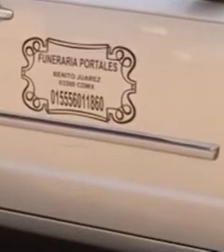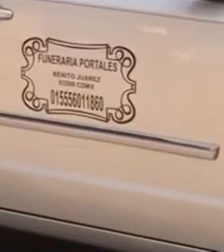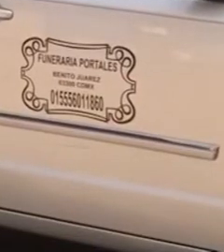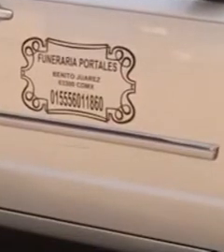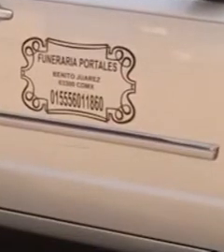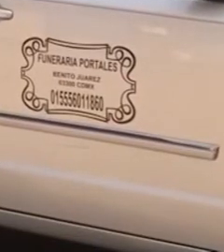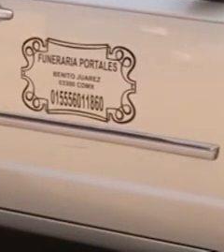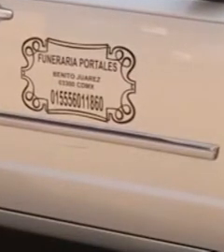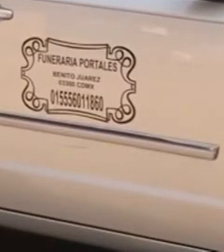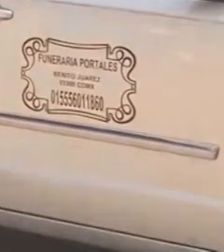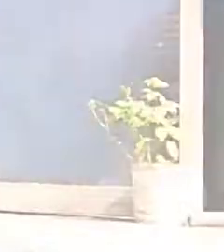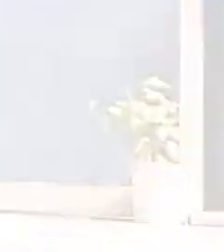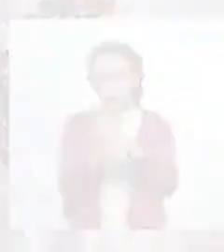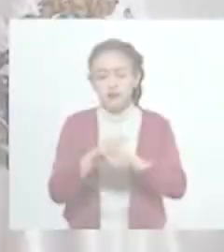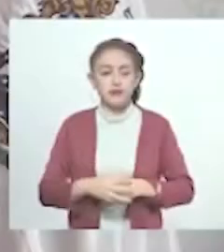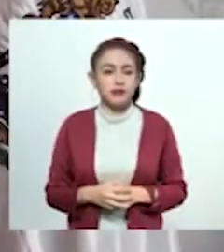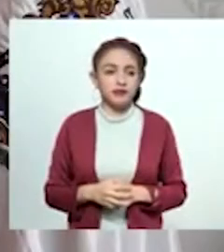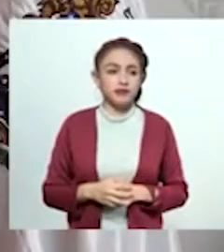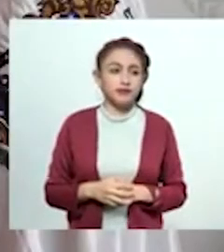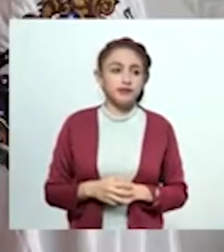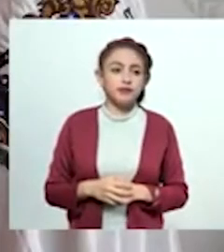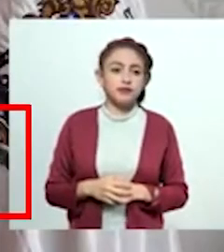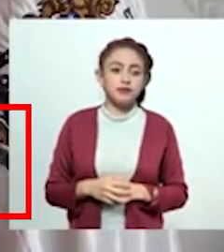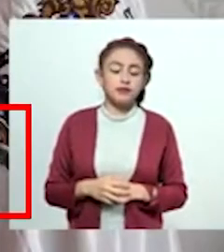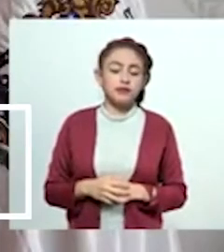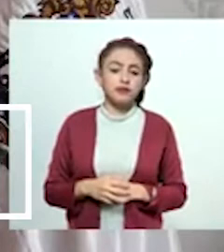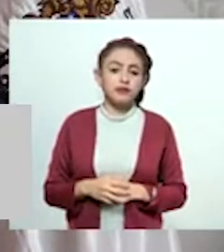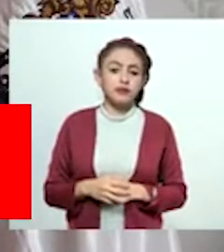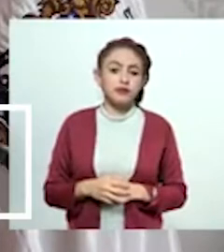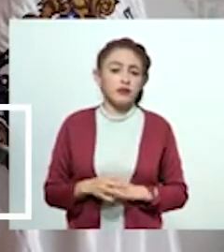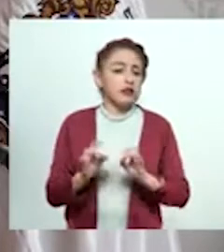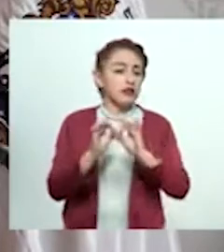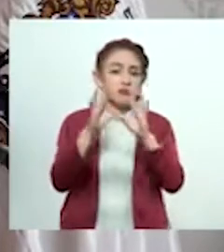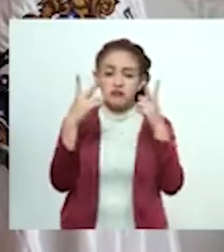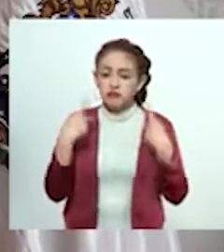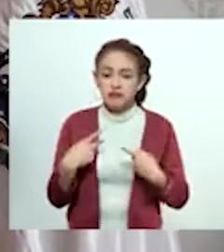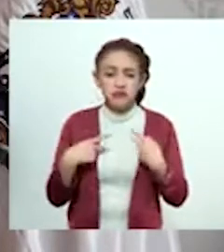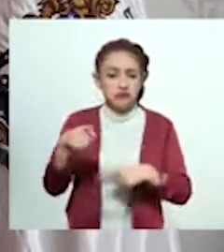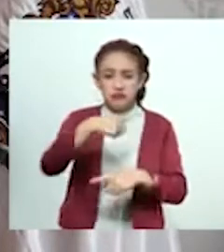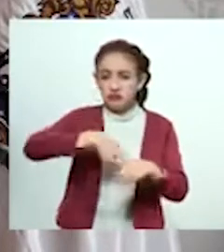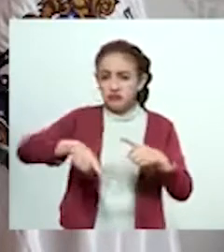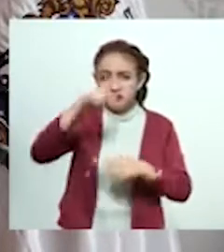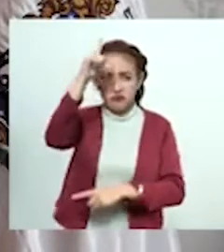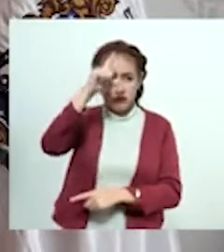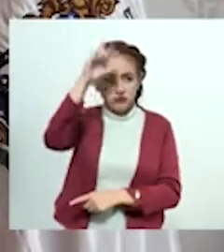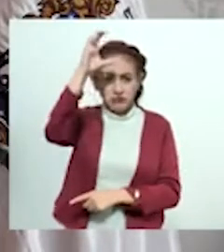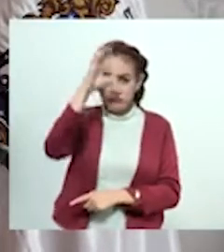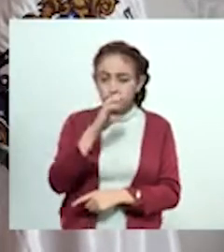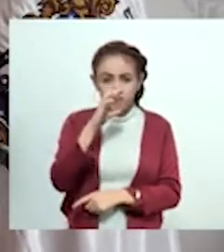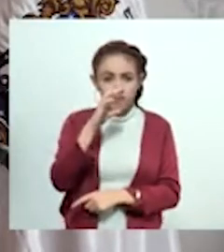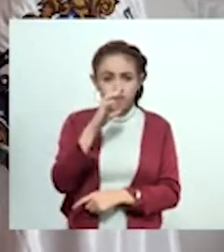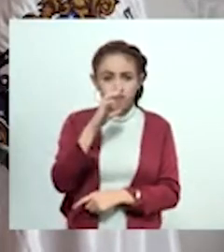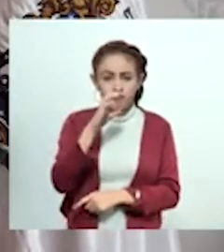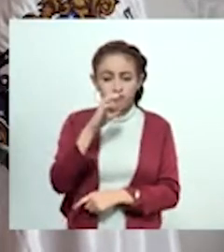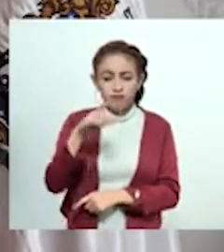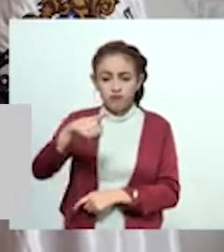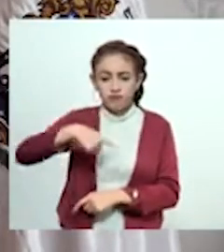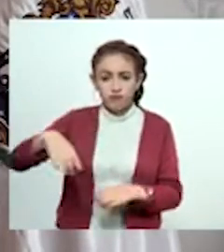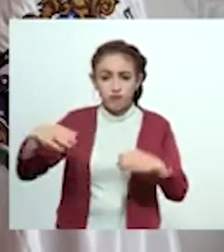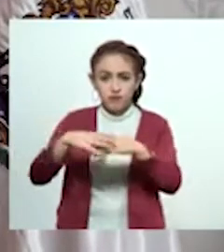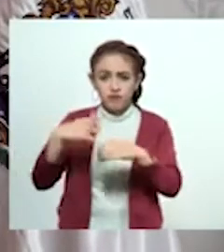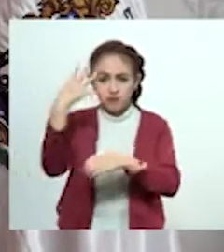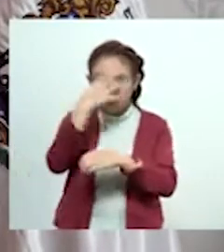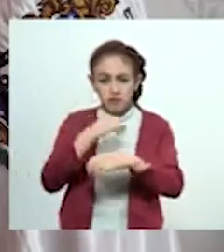renuentes a acatar las medidas preventivas en consecuencia si la gente de lázaro cárdenas de nuestro emblemático